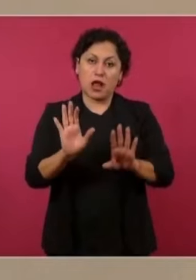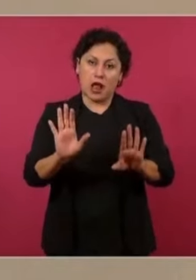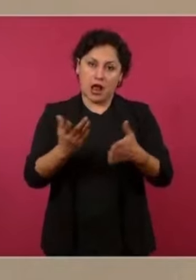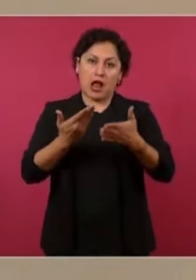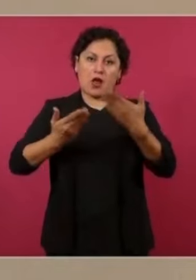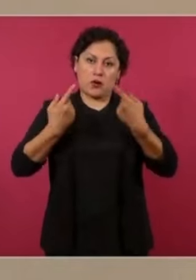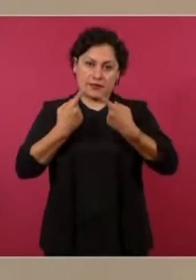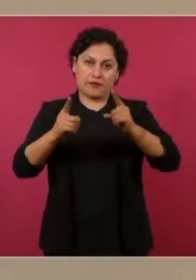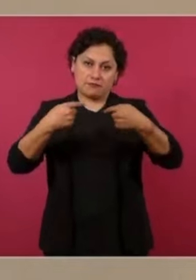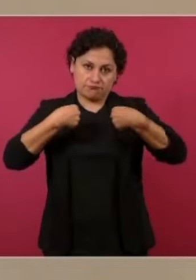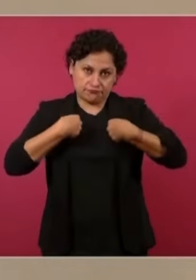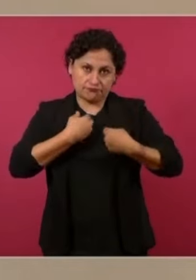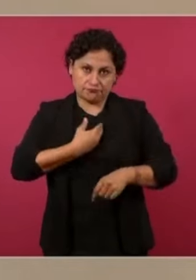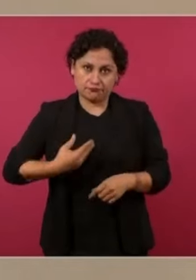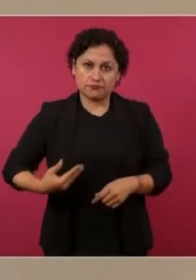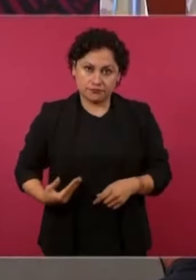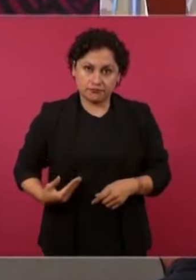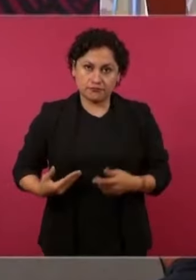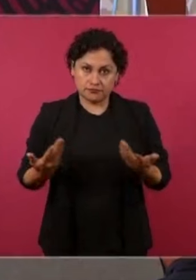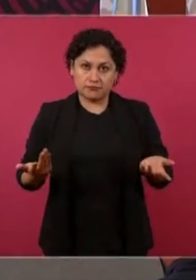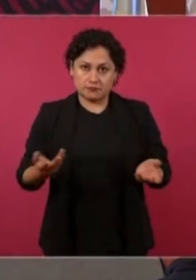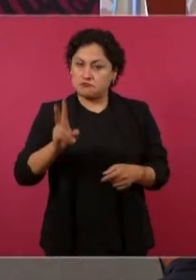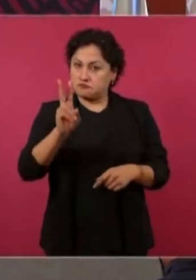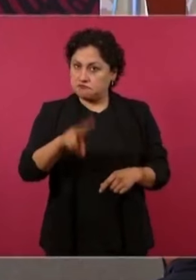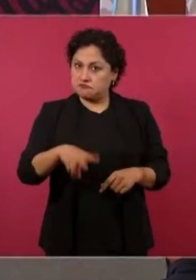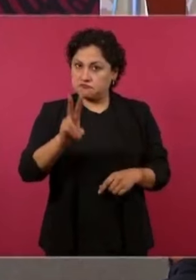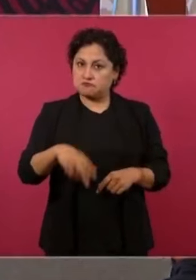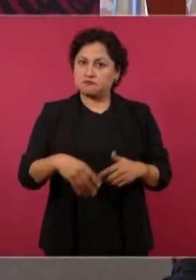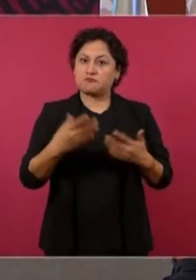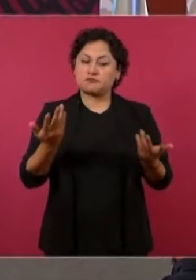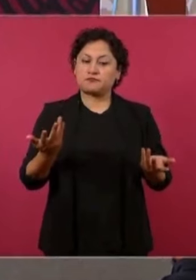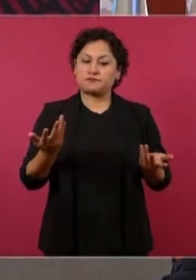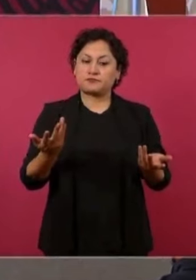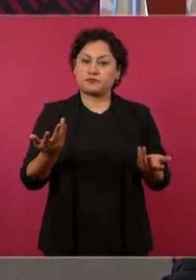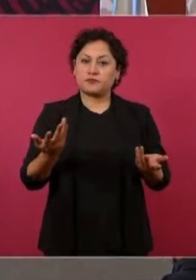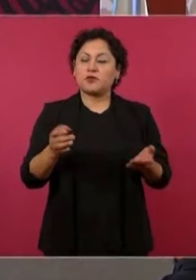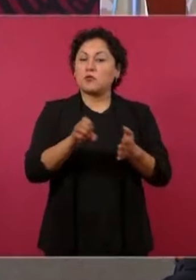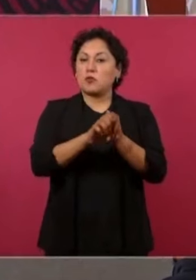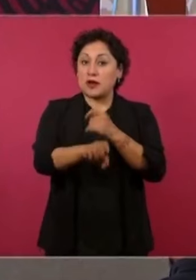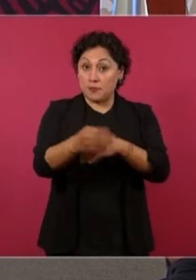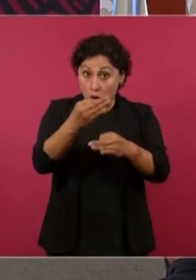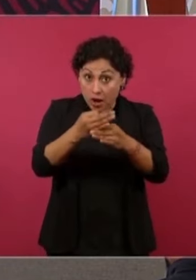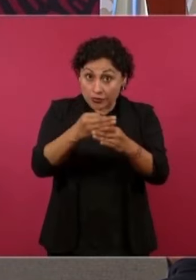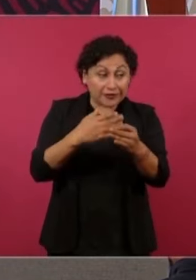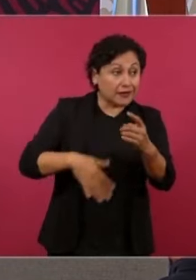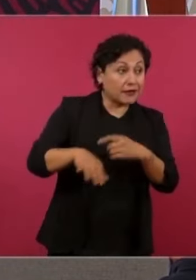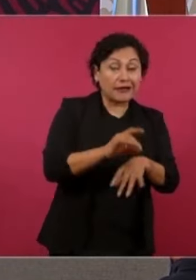que pasa cualquier cosa, y yo soy el responsable,